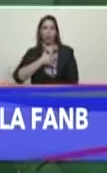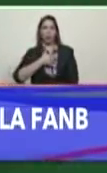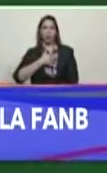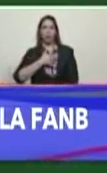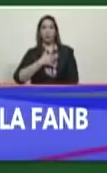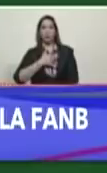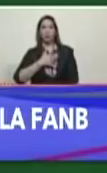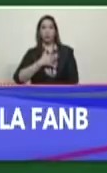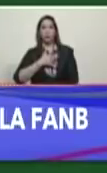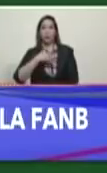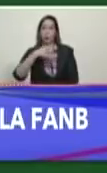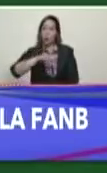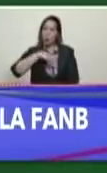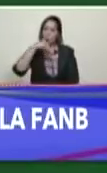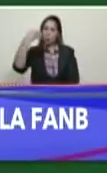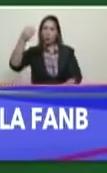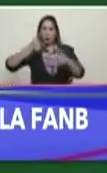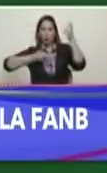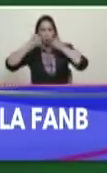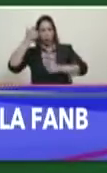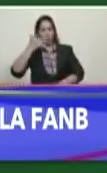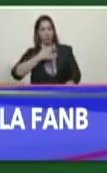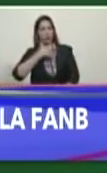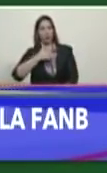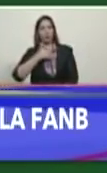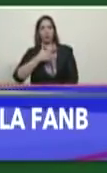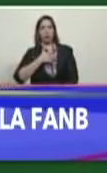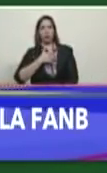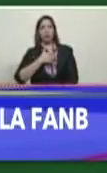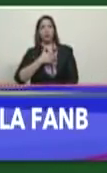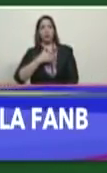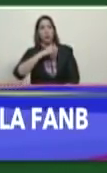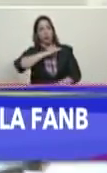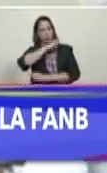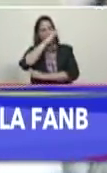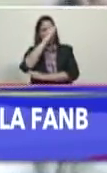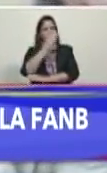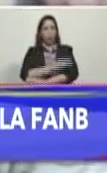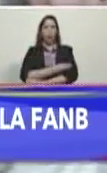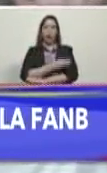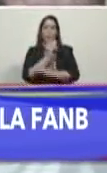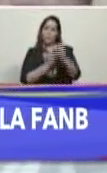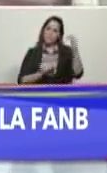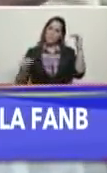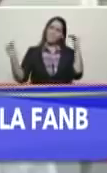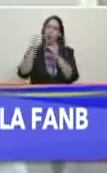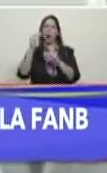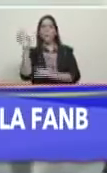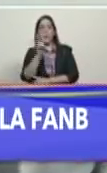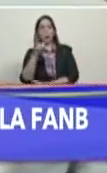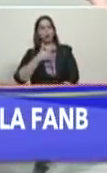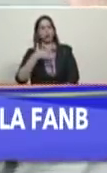que con espíritu chavista, que con fuerza moral venezolanista,